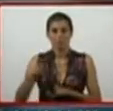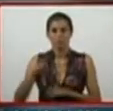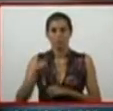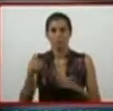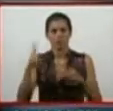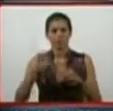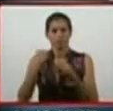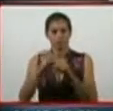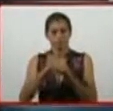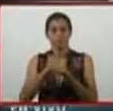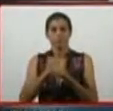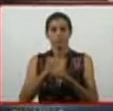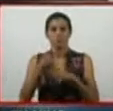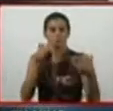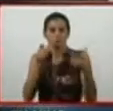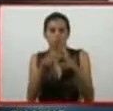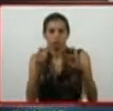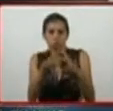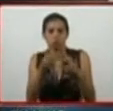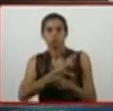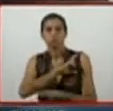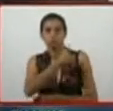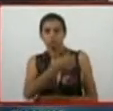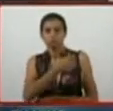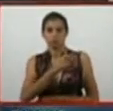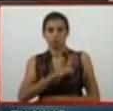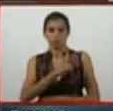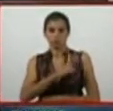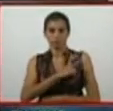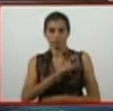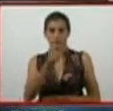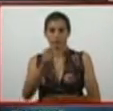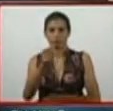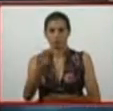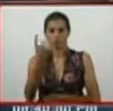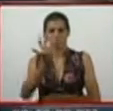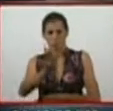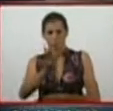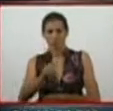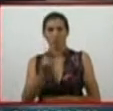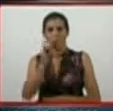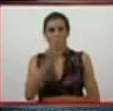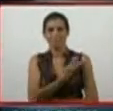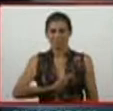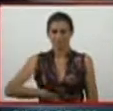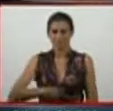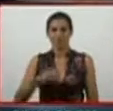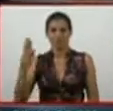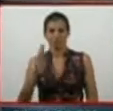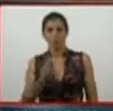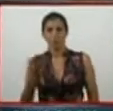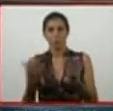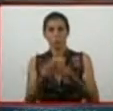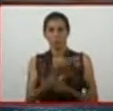Nosotros hemos sostenido una reunión con directivos del canal Venevisión. Gustavo Cisneros estuvo aquí con el presidente